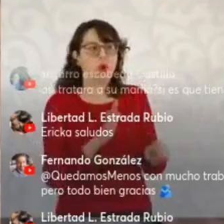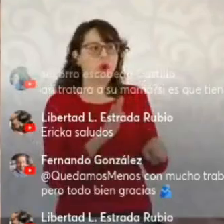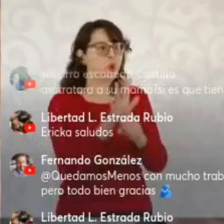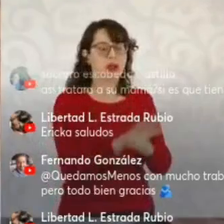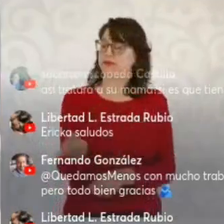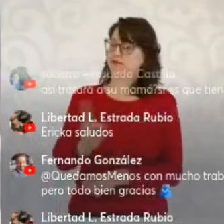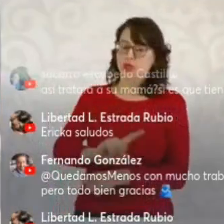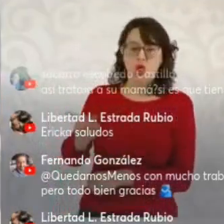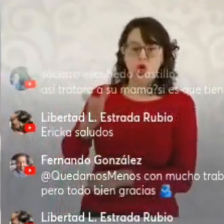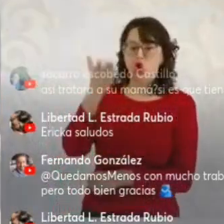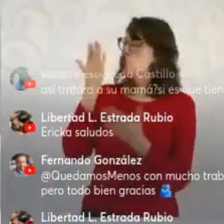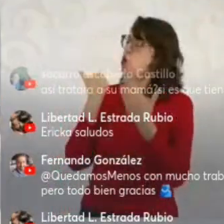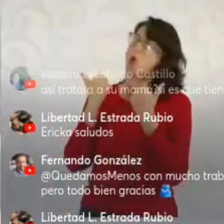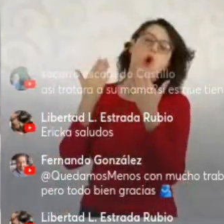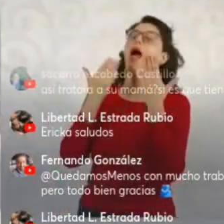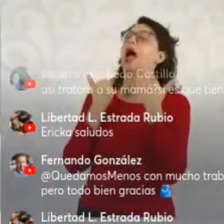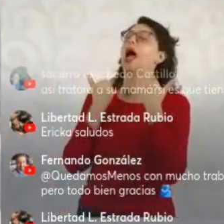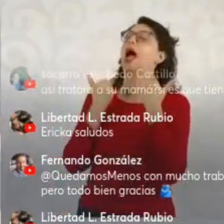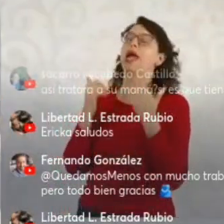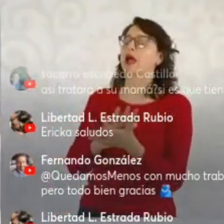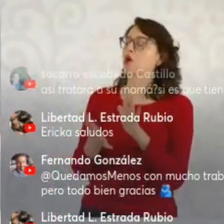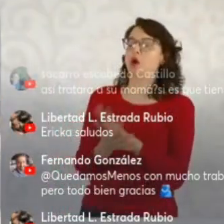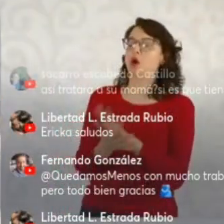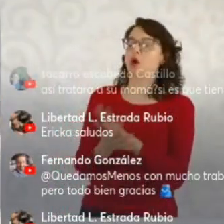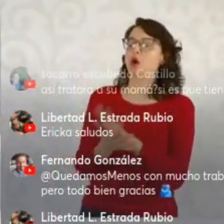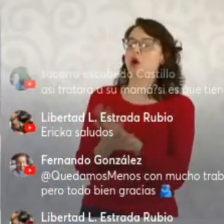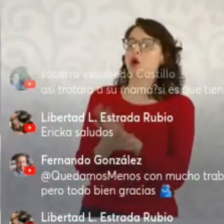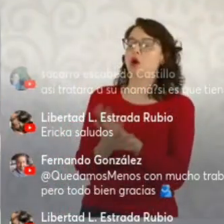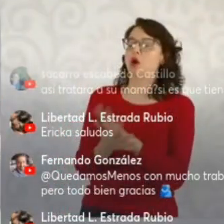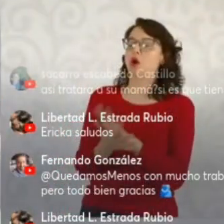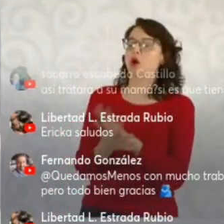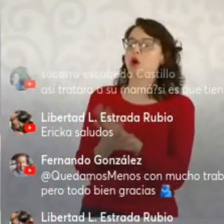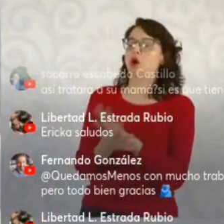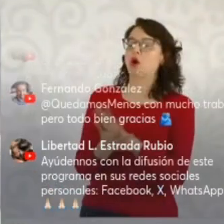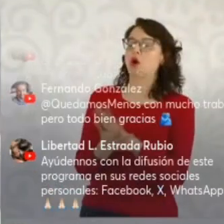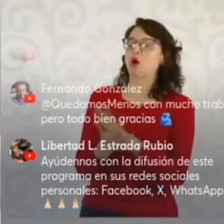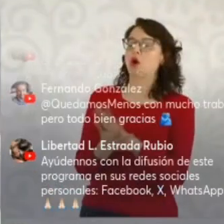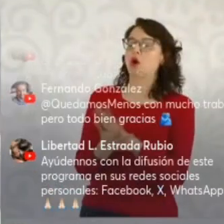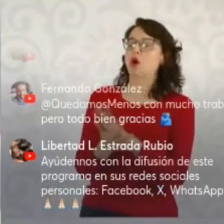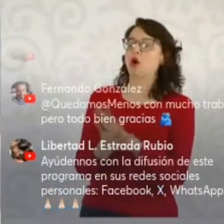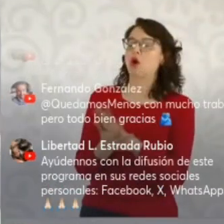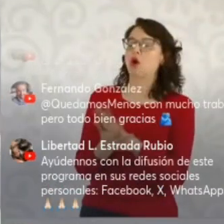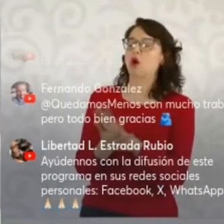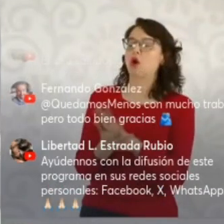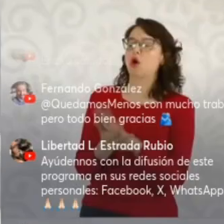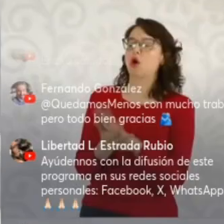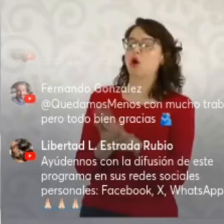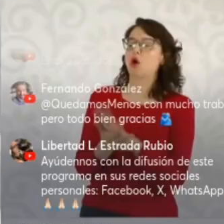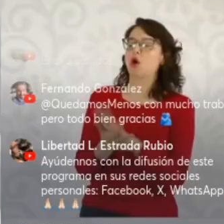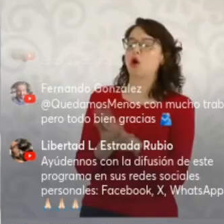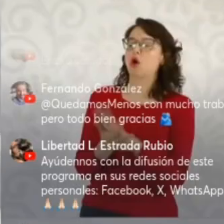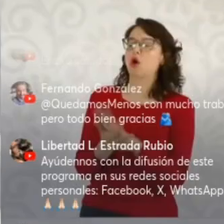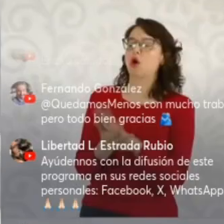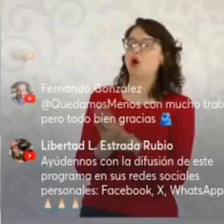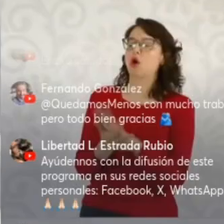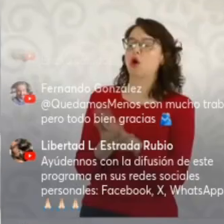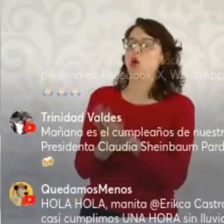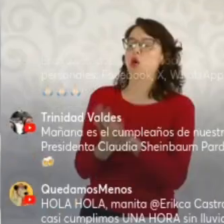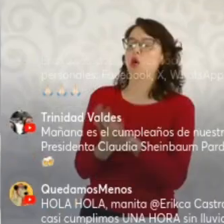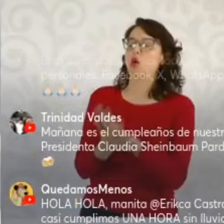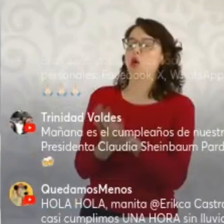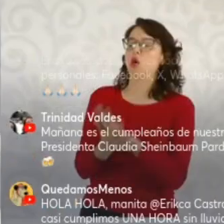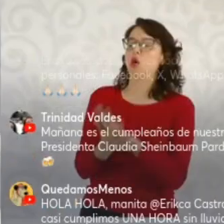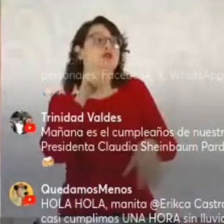convenios se están haciendo. No hay arreglos en lo oscurito, en nuestro gobierno no hay arreglos en lo oscurito. Bueno, para los mexicanos son oscuros mientras no sean